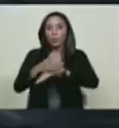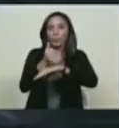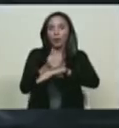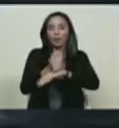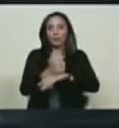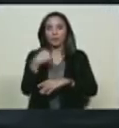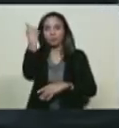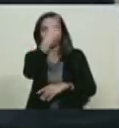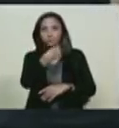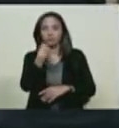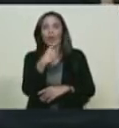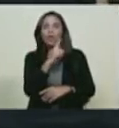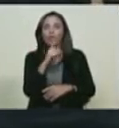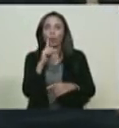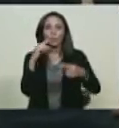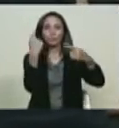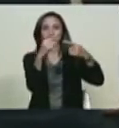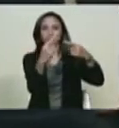Osvaldo Hernández,